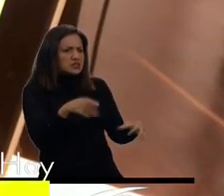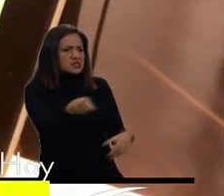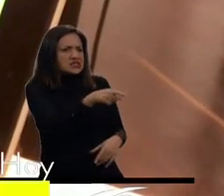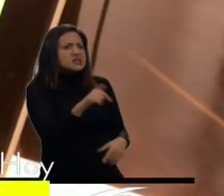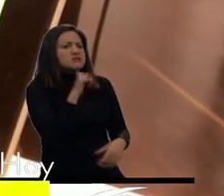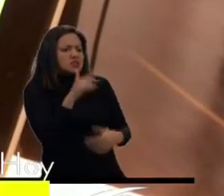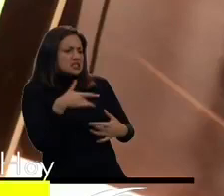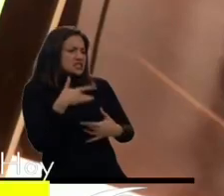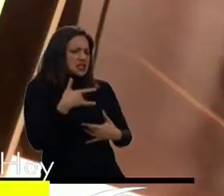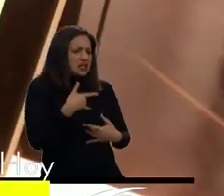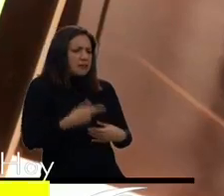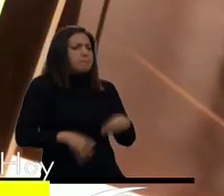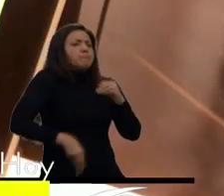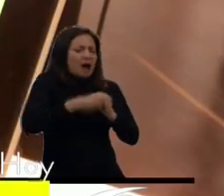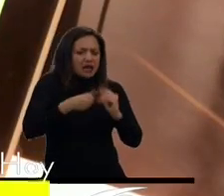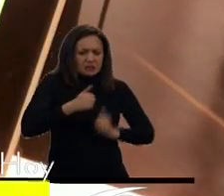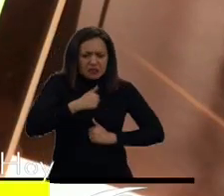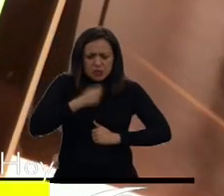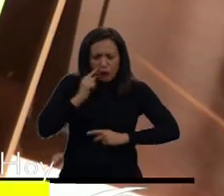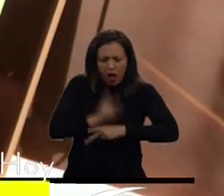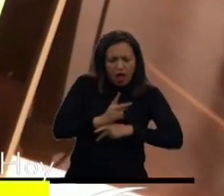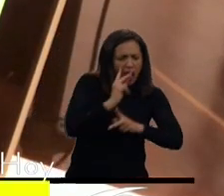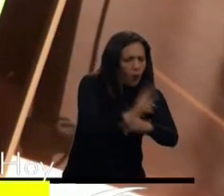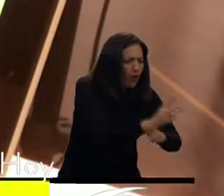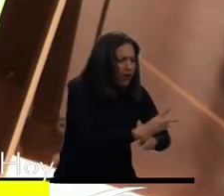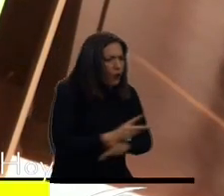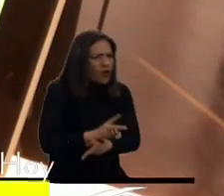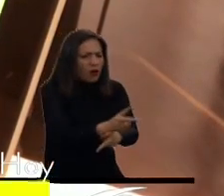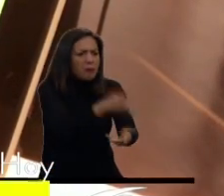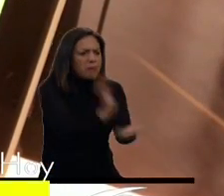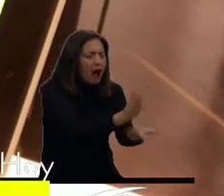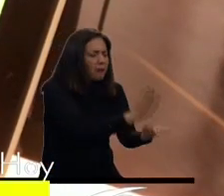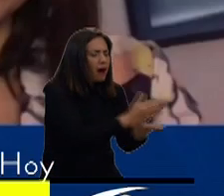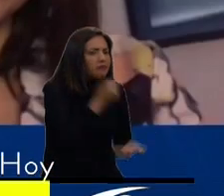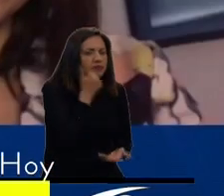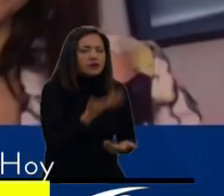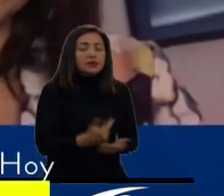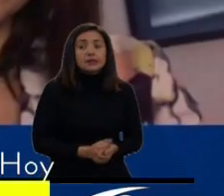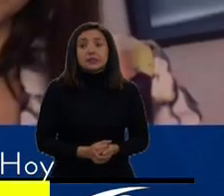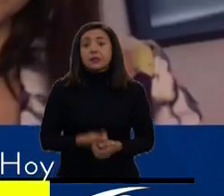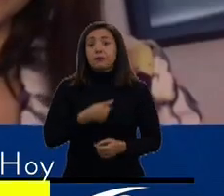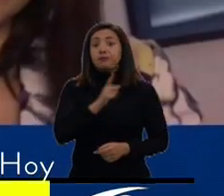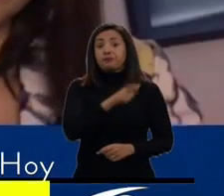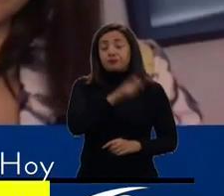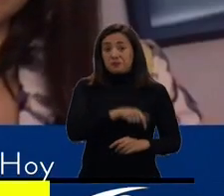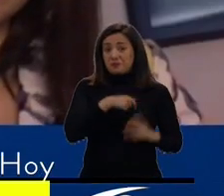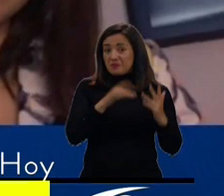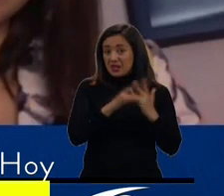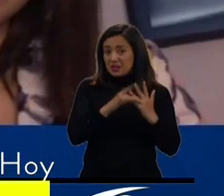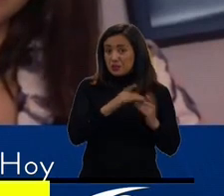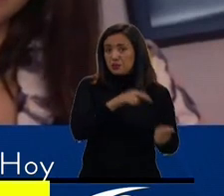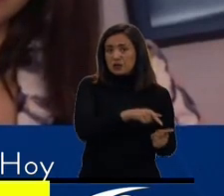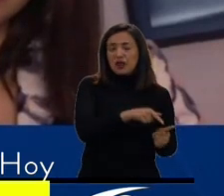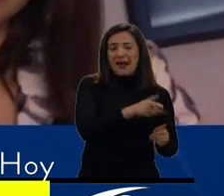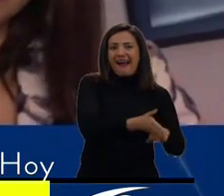mal tenían que cuidarte de algunos de sus niños que se iban enfermando. Como mi mujer enfermó unos días antes